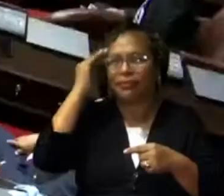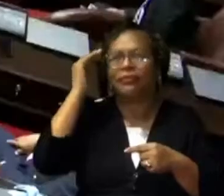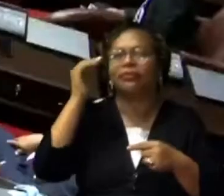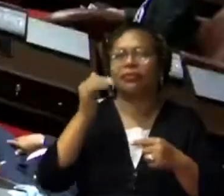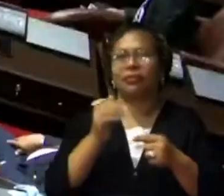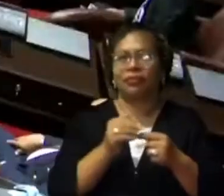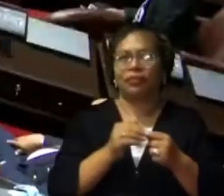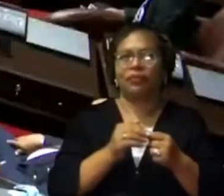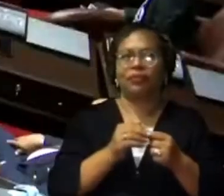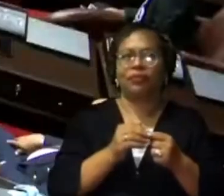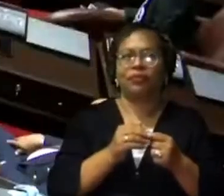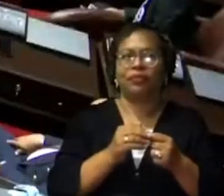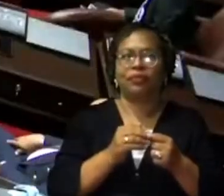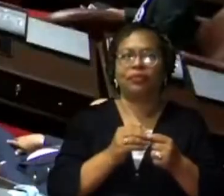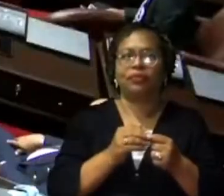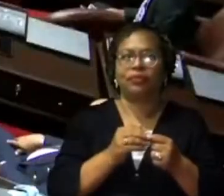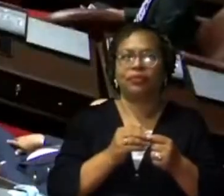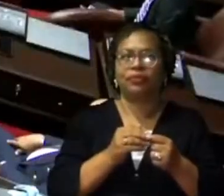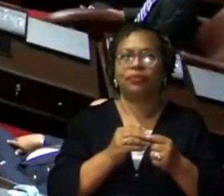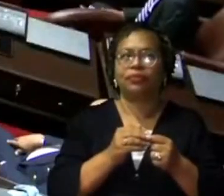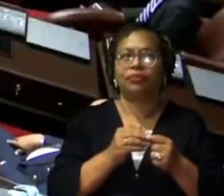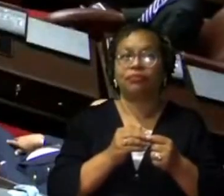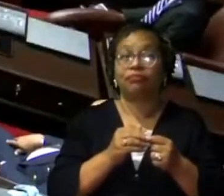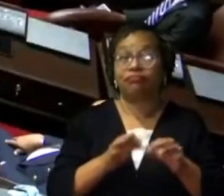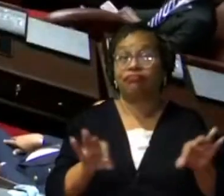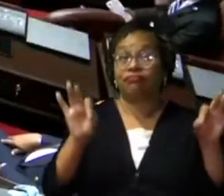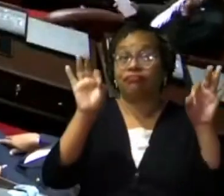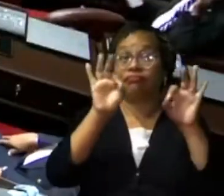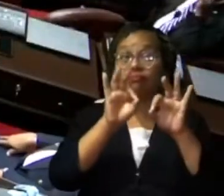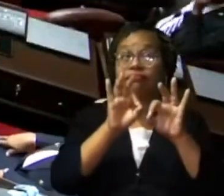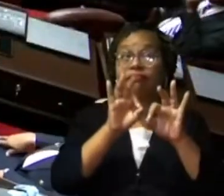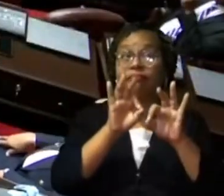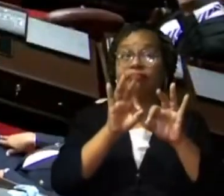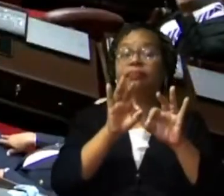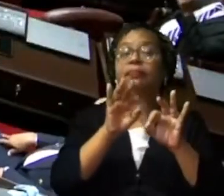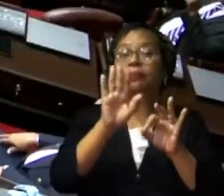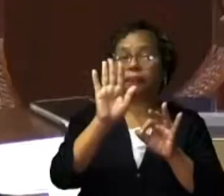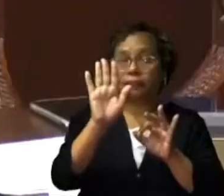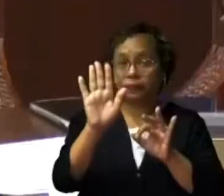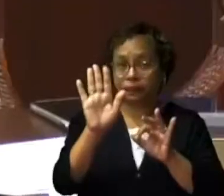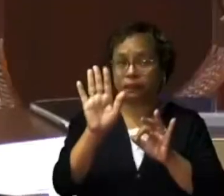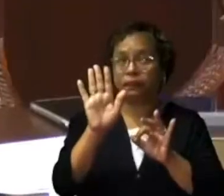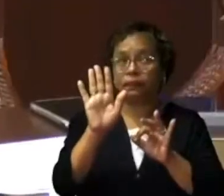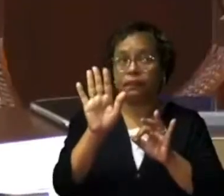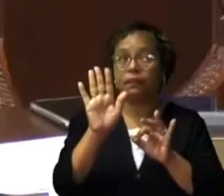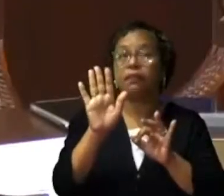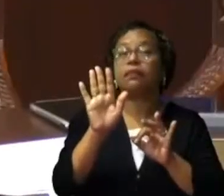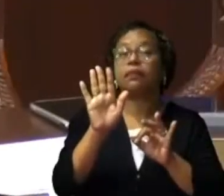Lo que pasa es